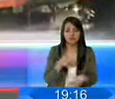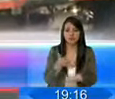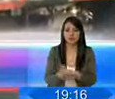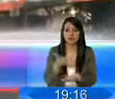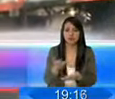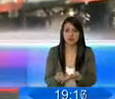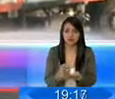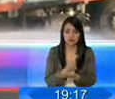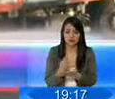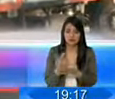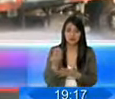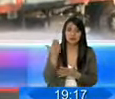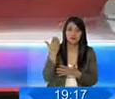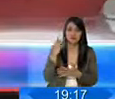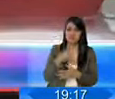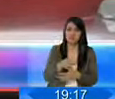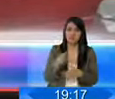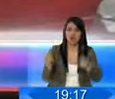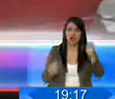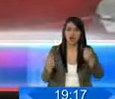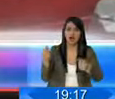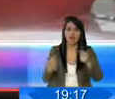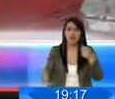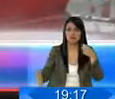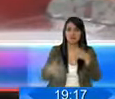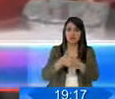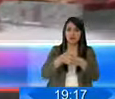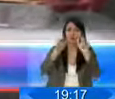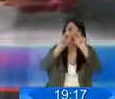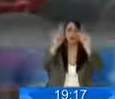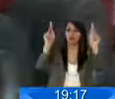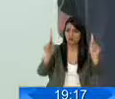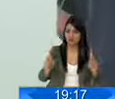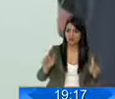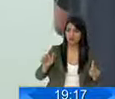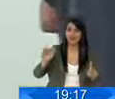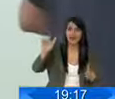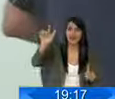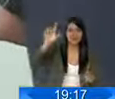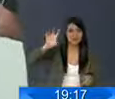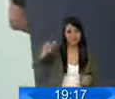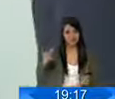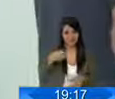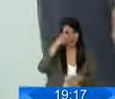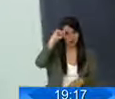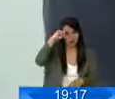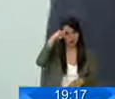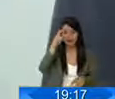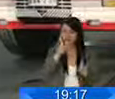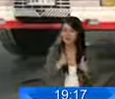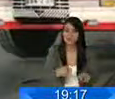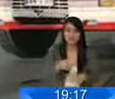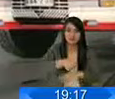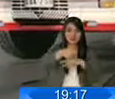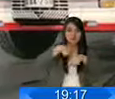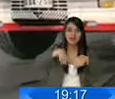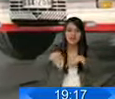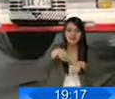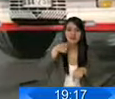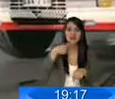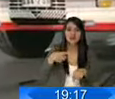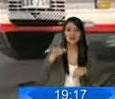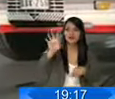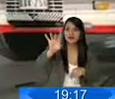Hace pocas semanas, otro camión se impactó contra las gradas de un puente peatonal. Según las autoridades de tránsito, se debe a la